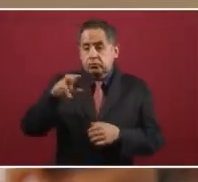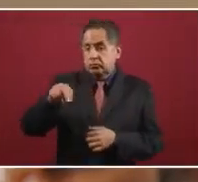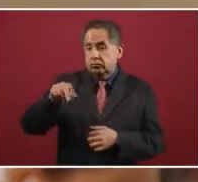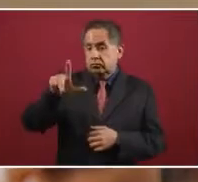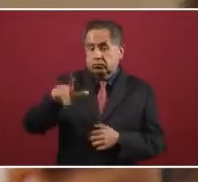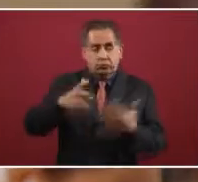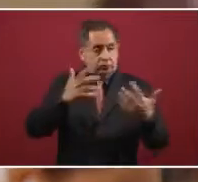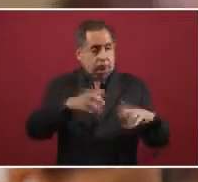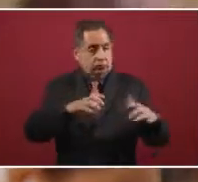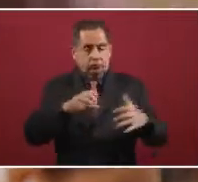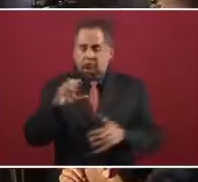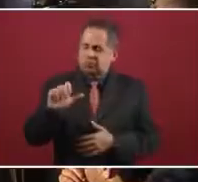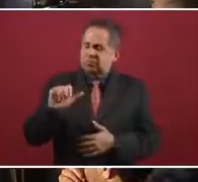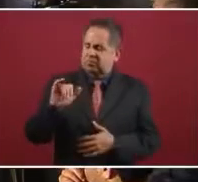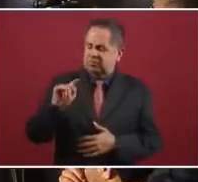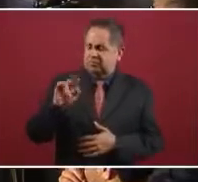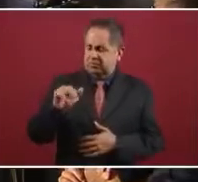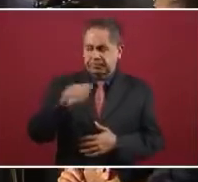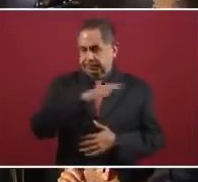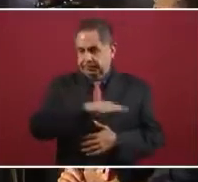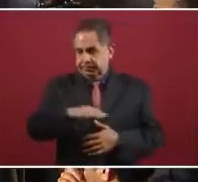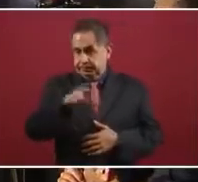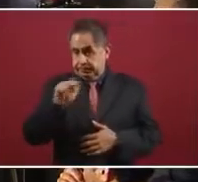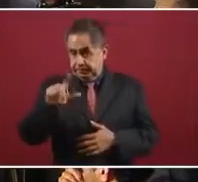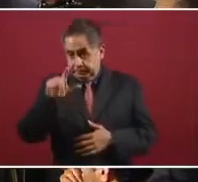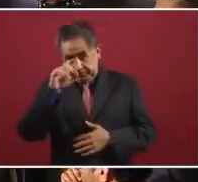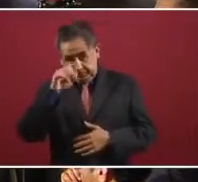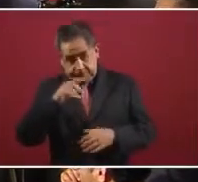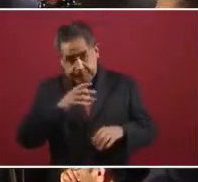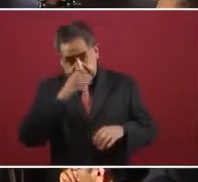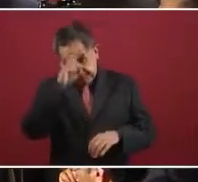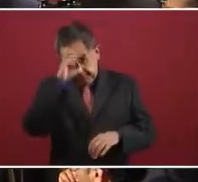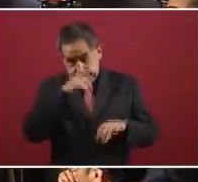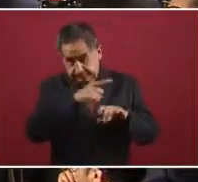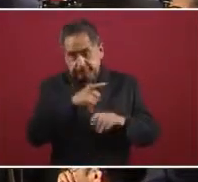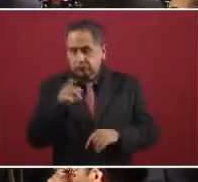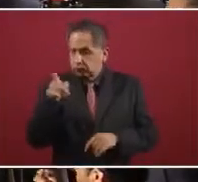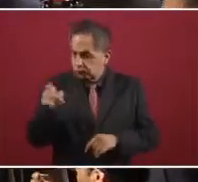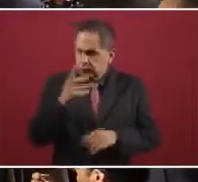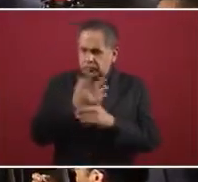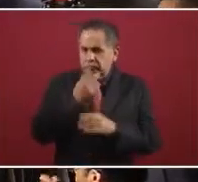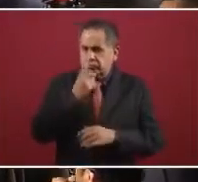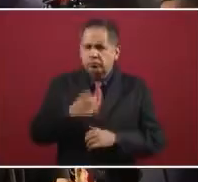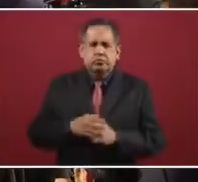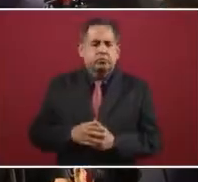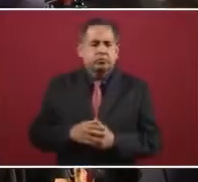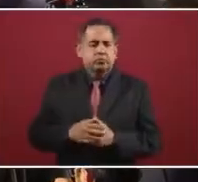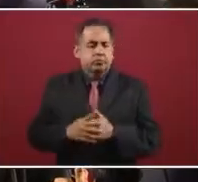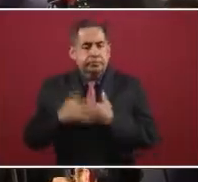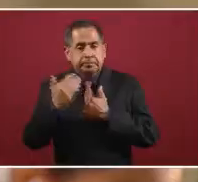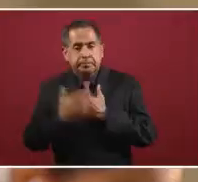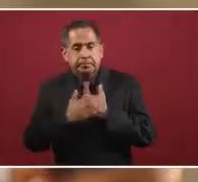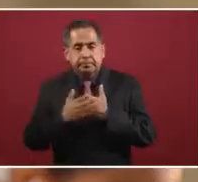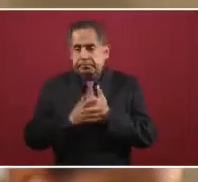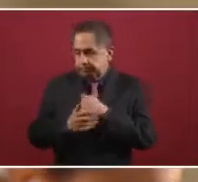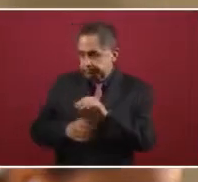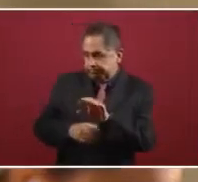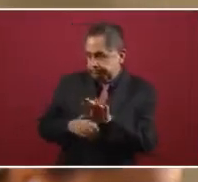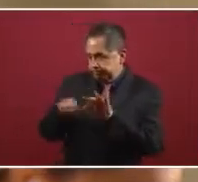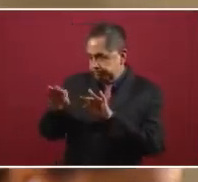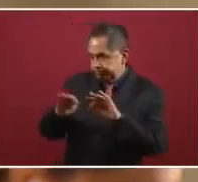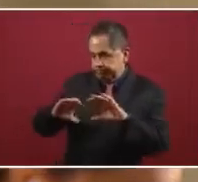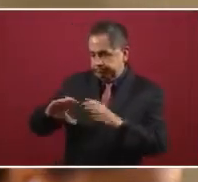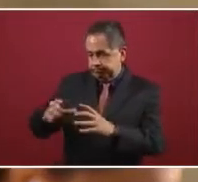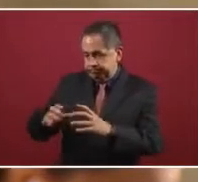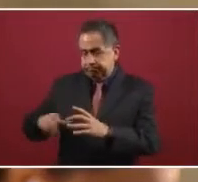la CAINTRA, mencionó que se iba a formar un comité entre el